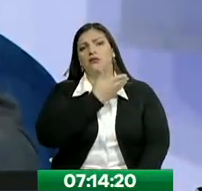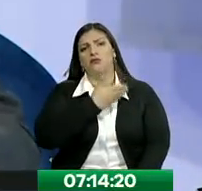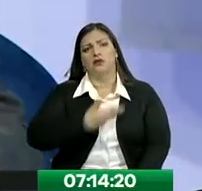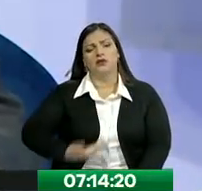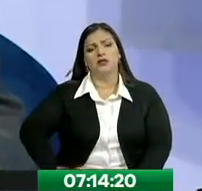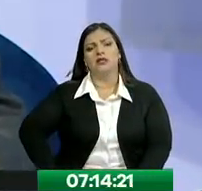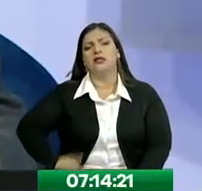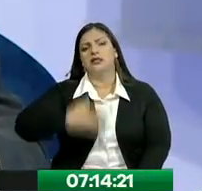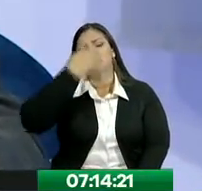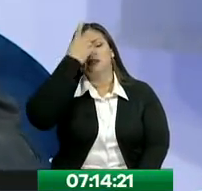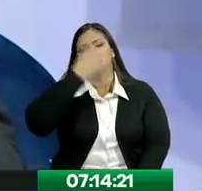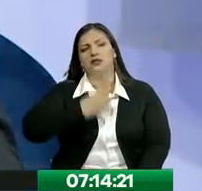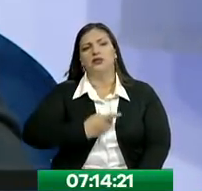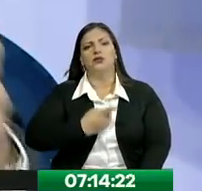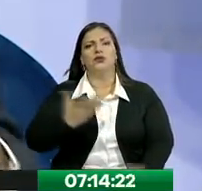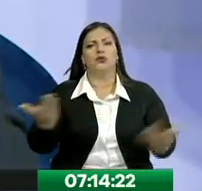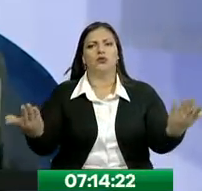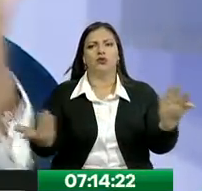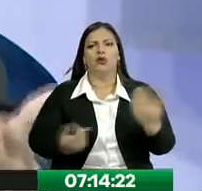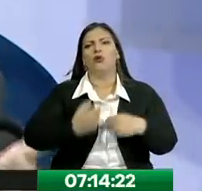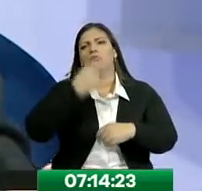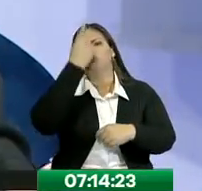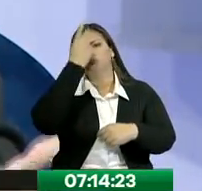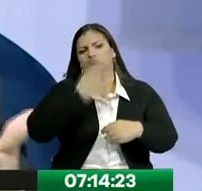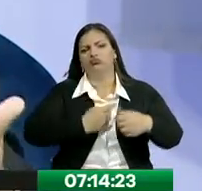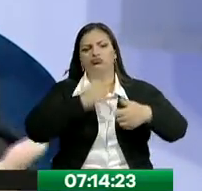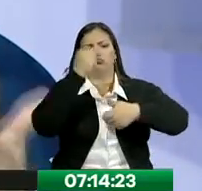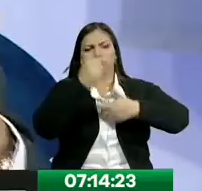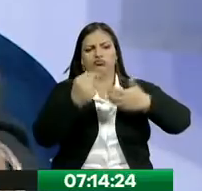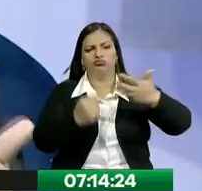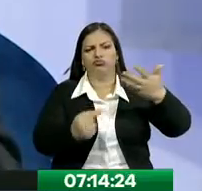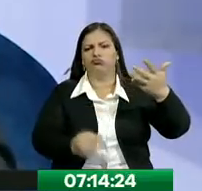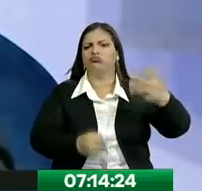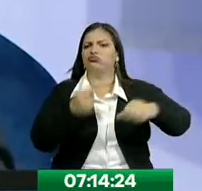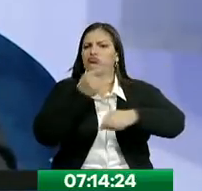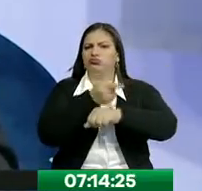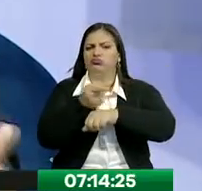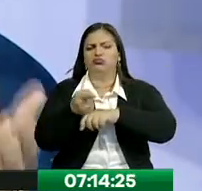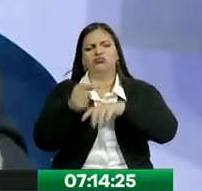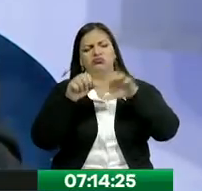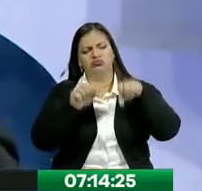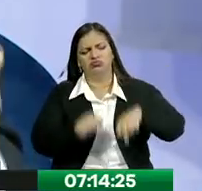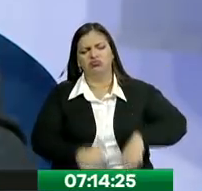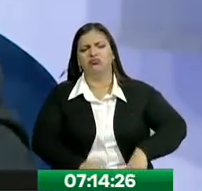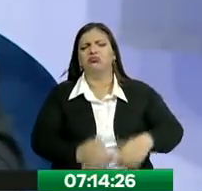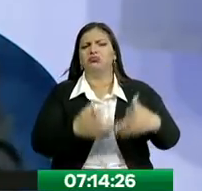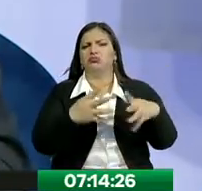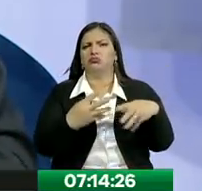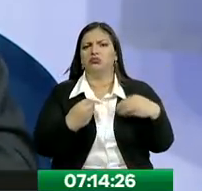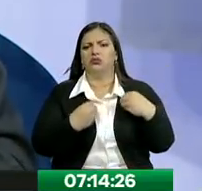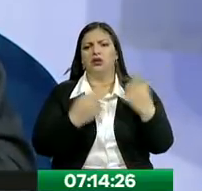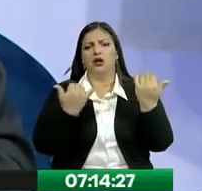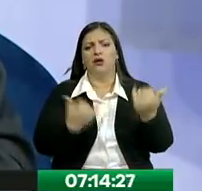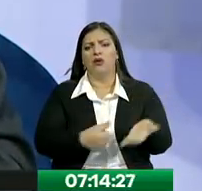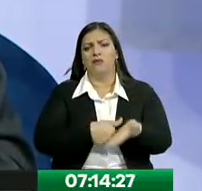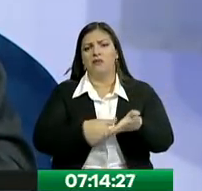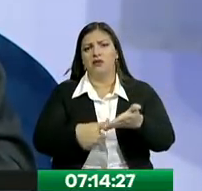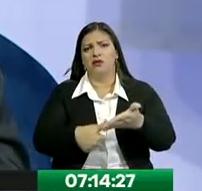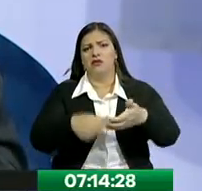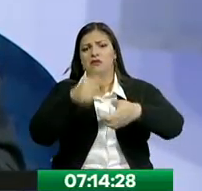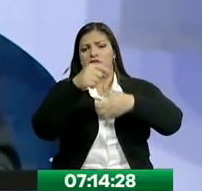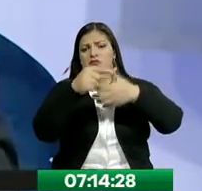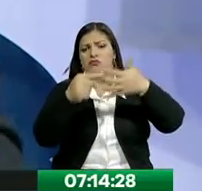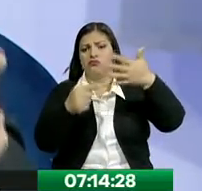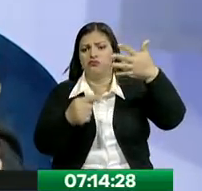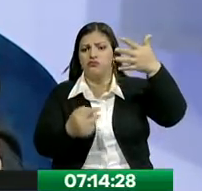lograr que eso se habilite. Entonces, había exceso de personas trabajando en los ministerios y obviamente al racionalizar el número de personas que están en los